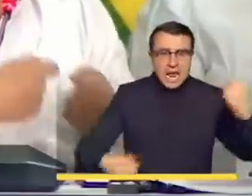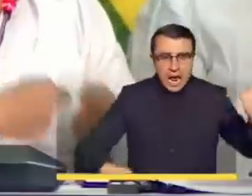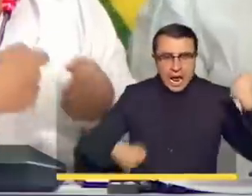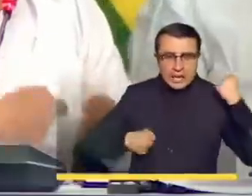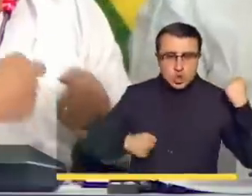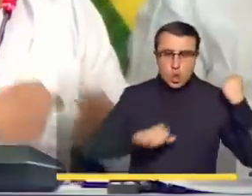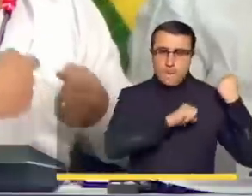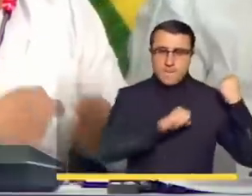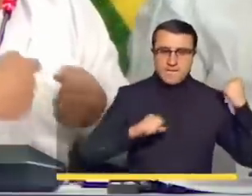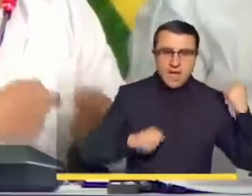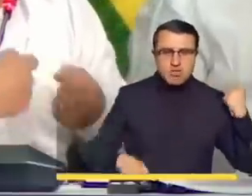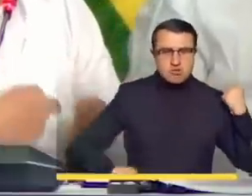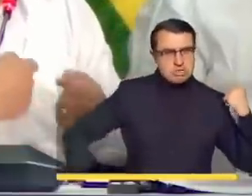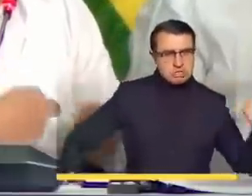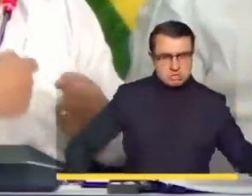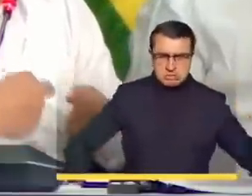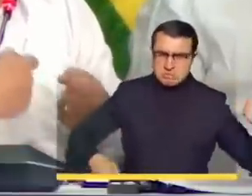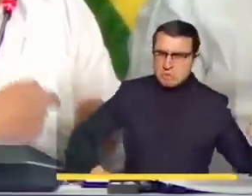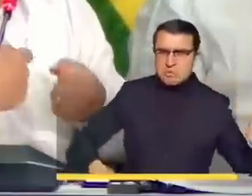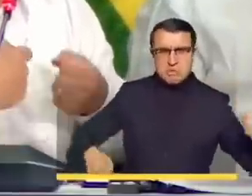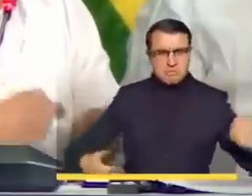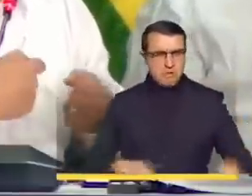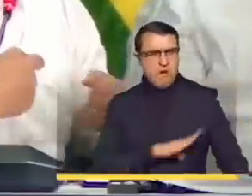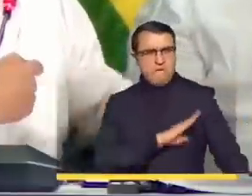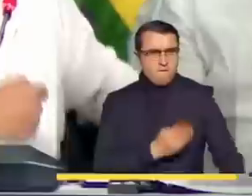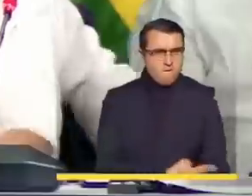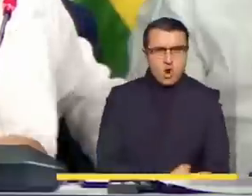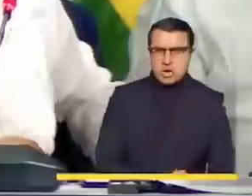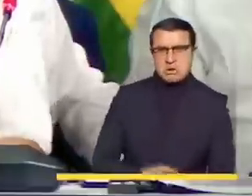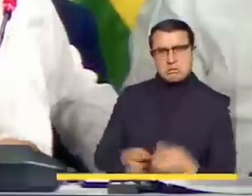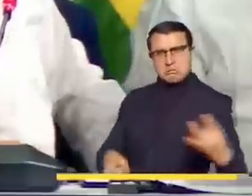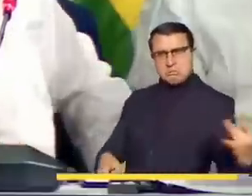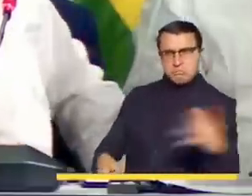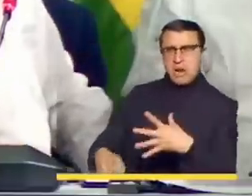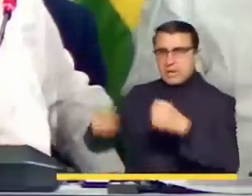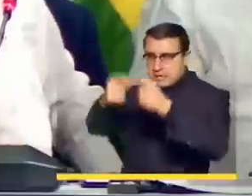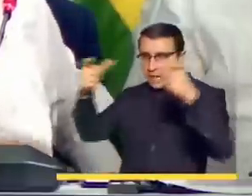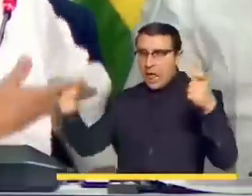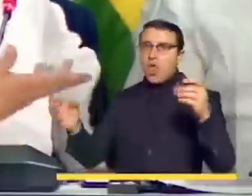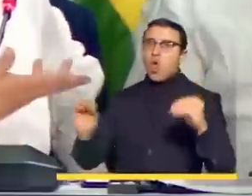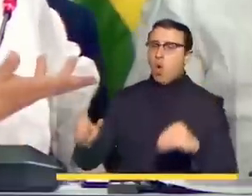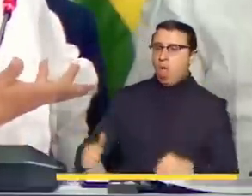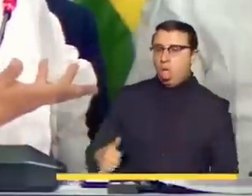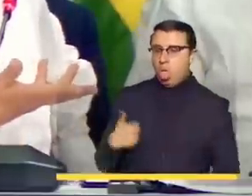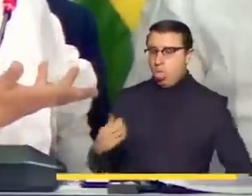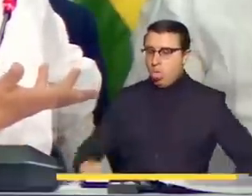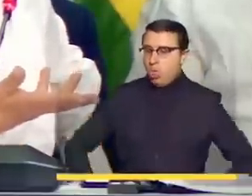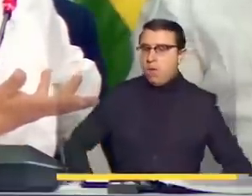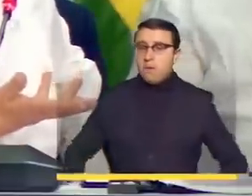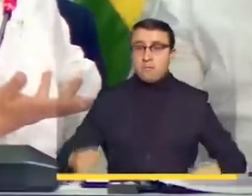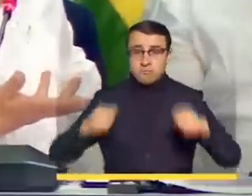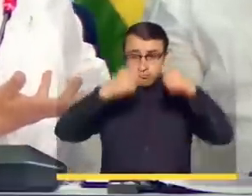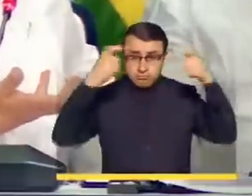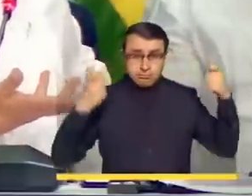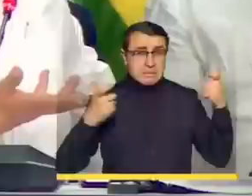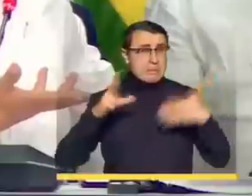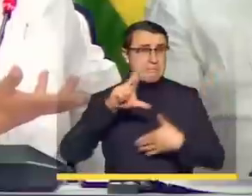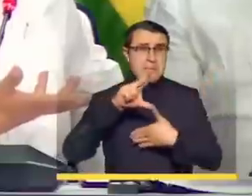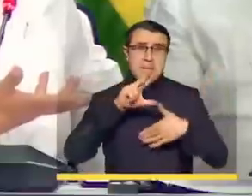más fuertes con capacidad de derrotar o comprar estados. Y esa se ha vuelto América